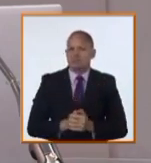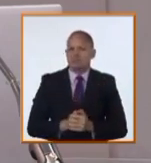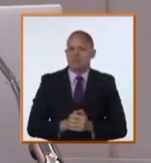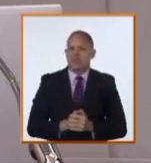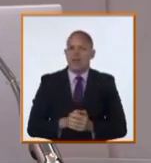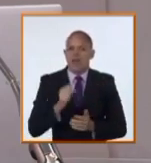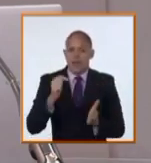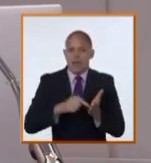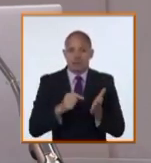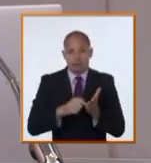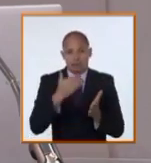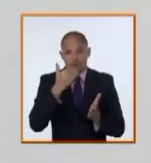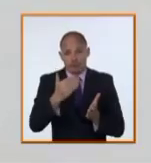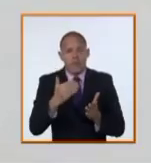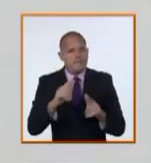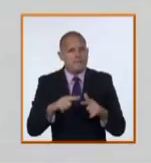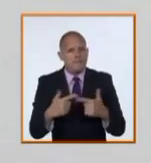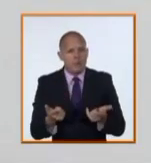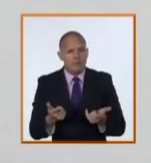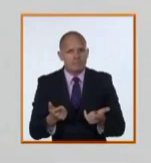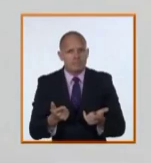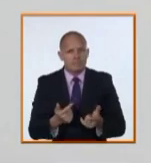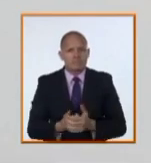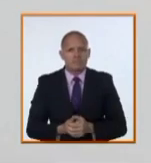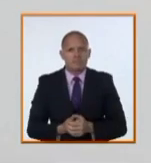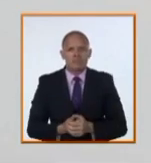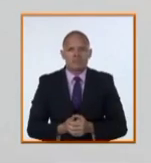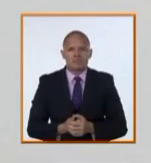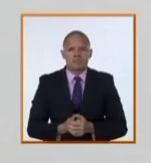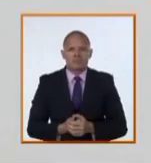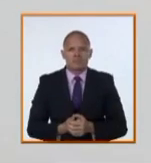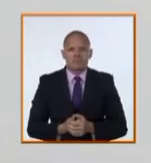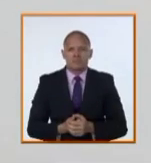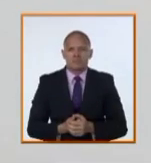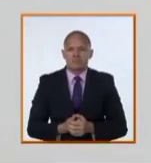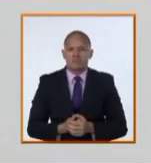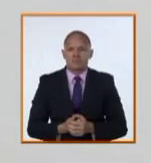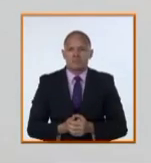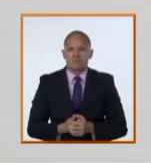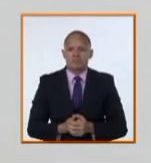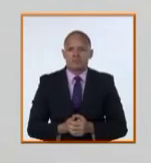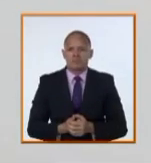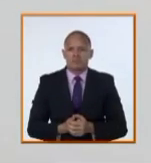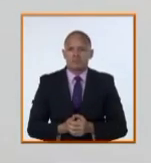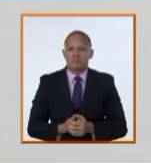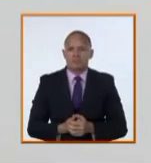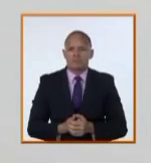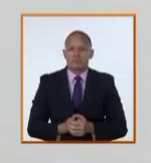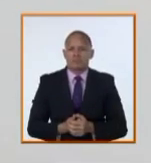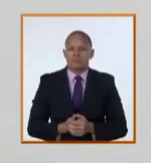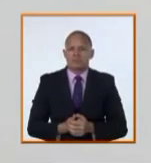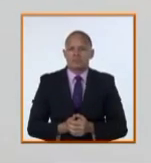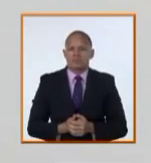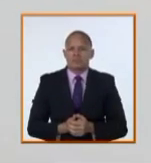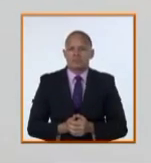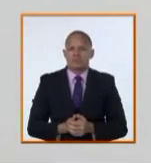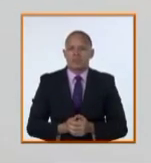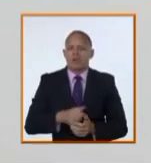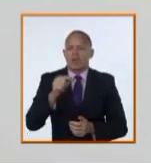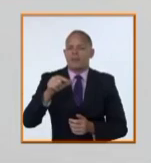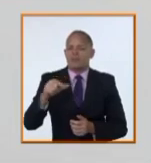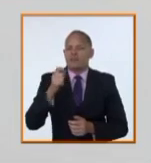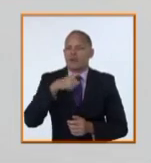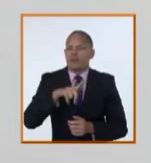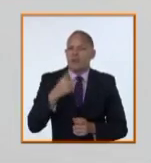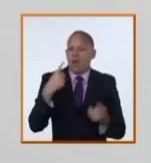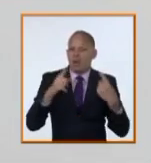el este Bulevar es que también da la posibilidad de que los teléfonos terminales de los vendedores se va a